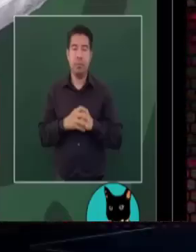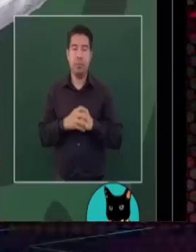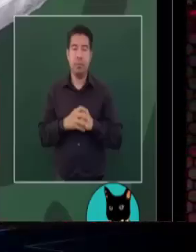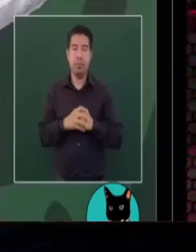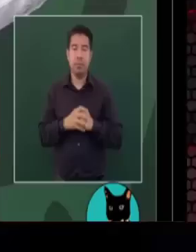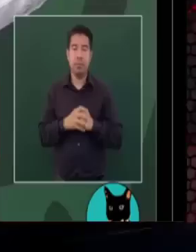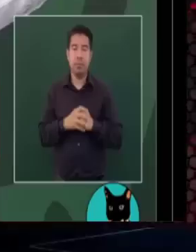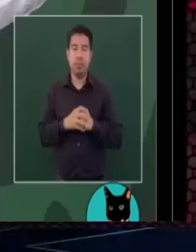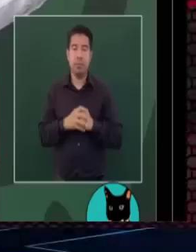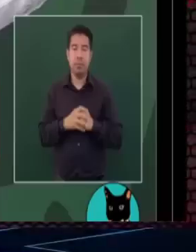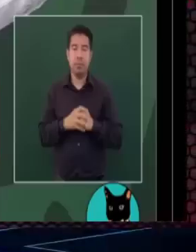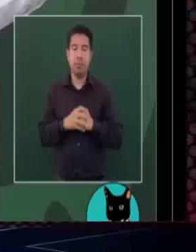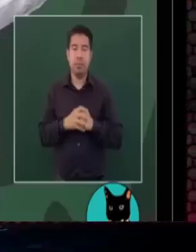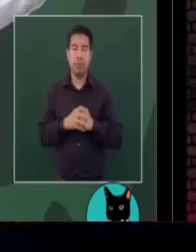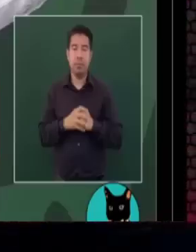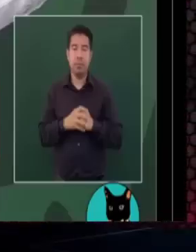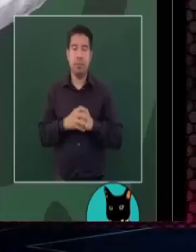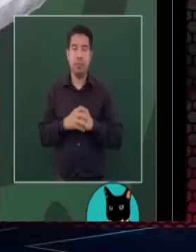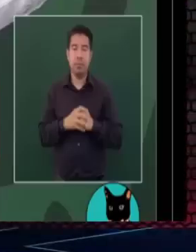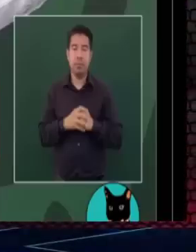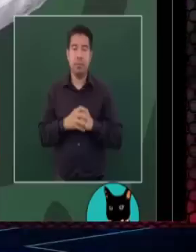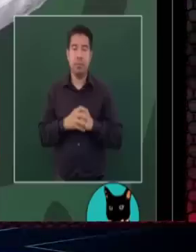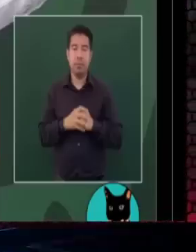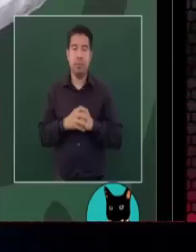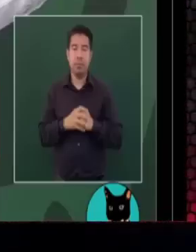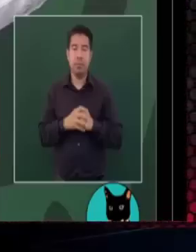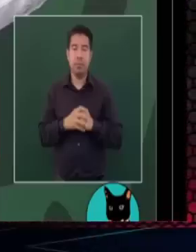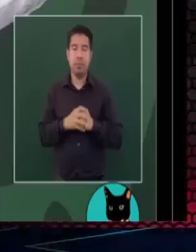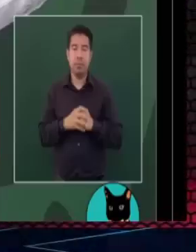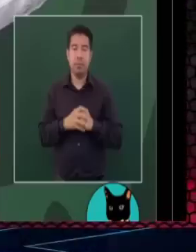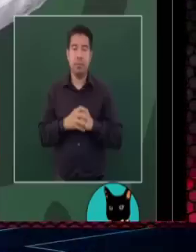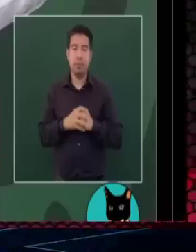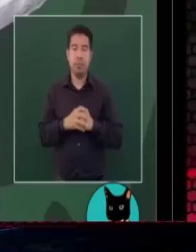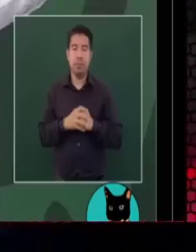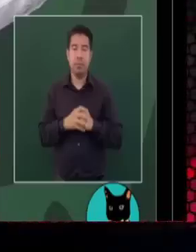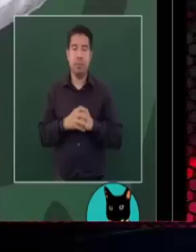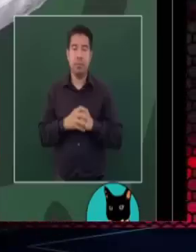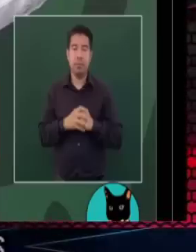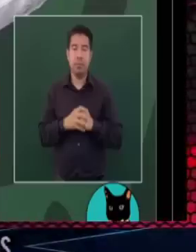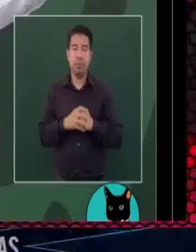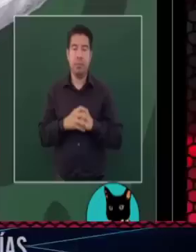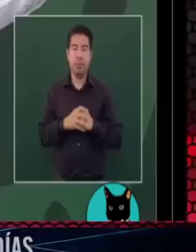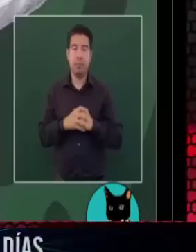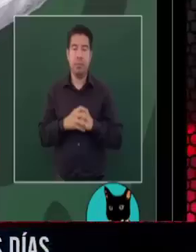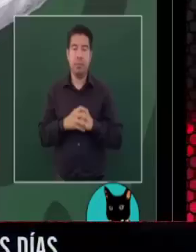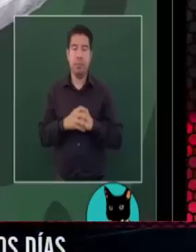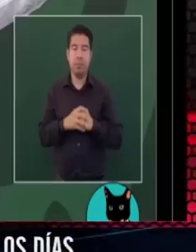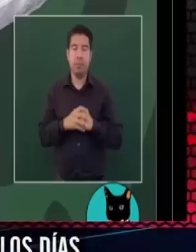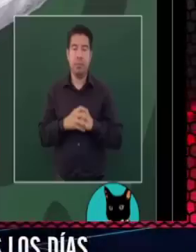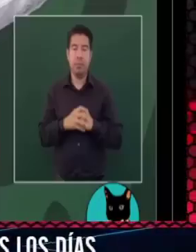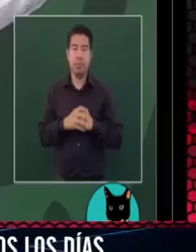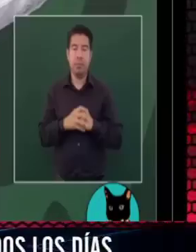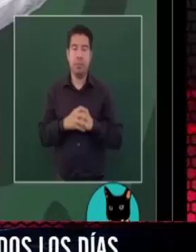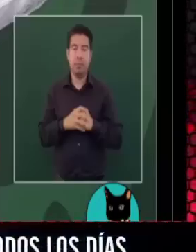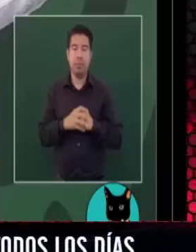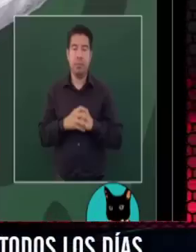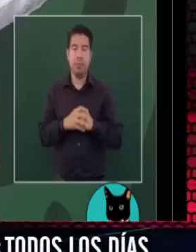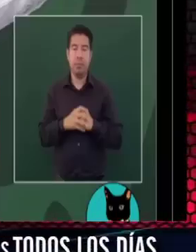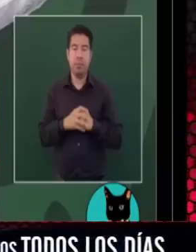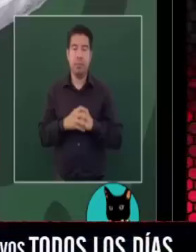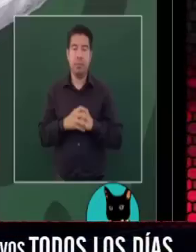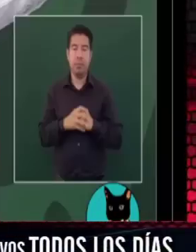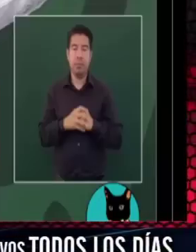salario de un ministro que recibe 600 mil pesos mensuales? Yo creo que no. El